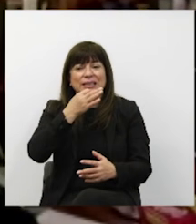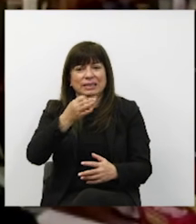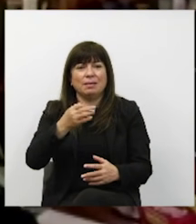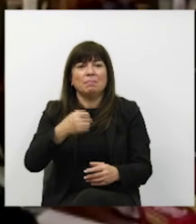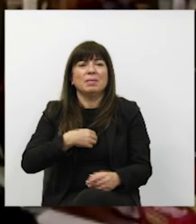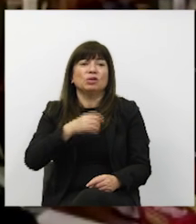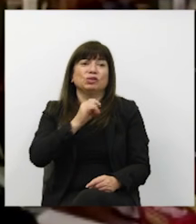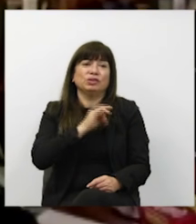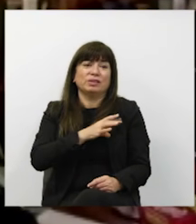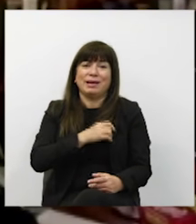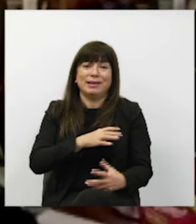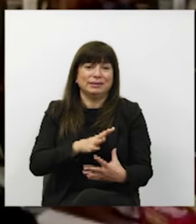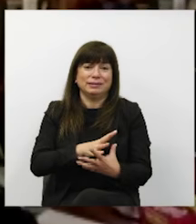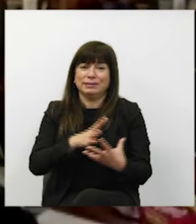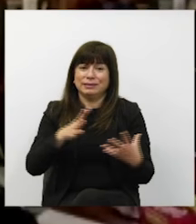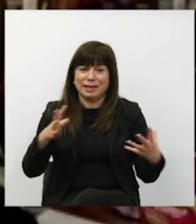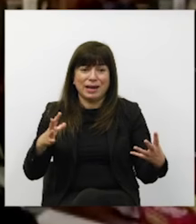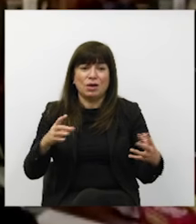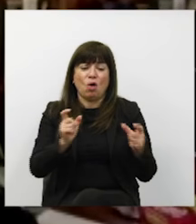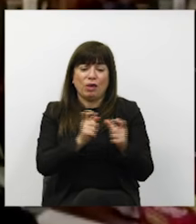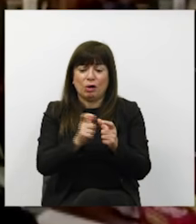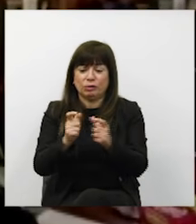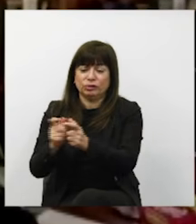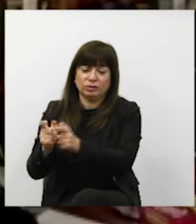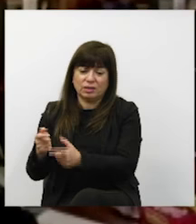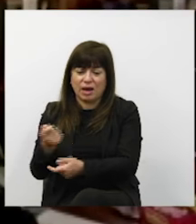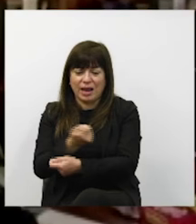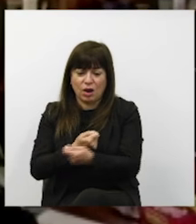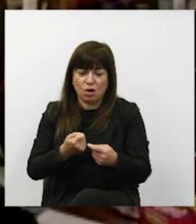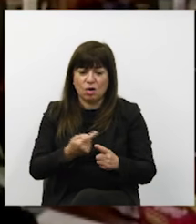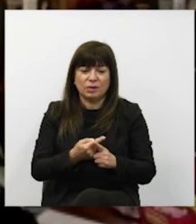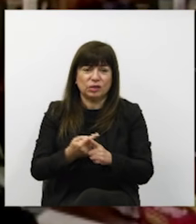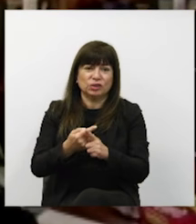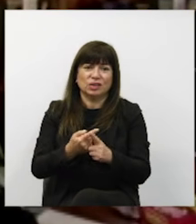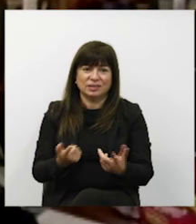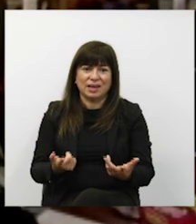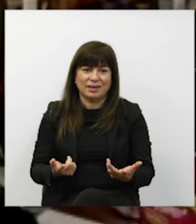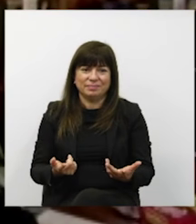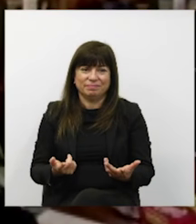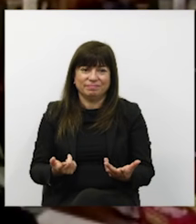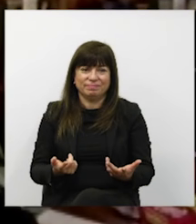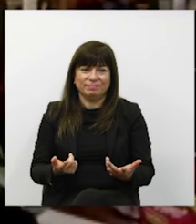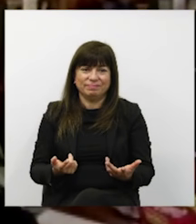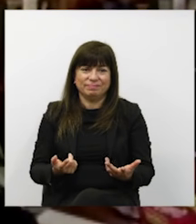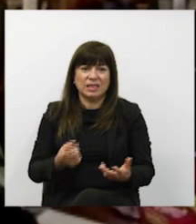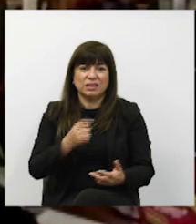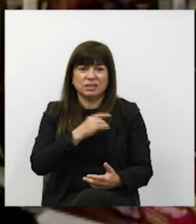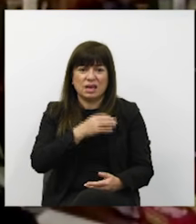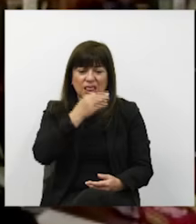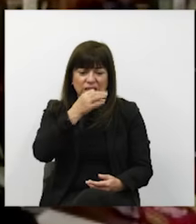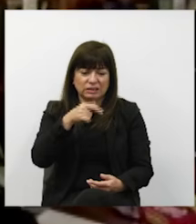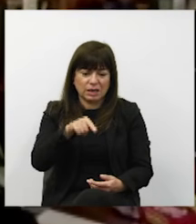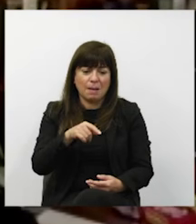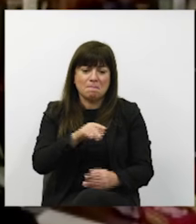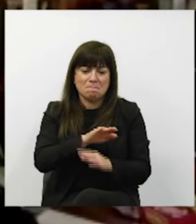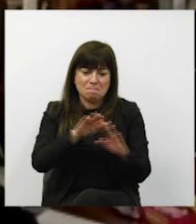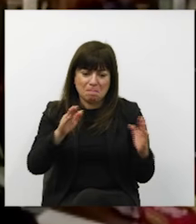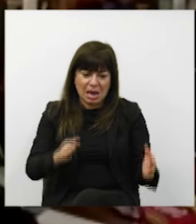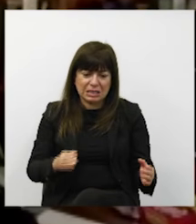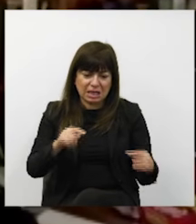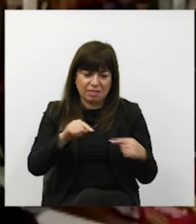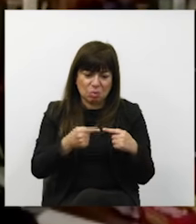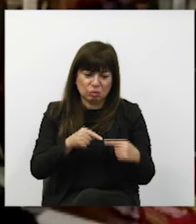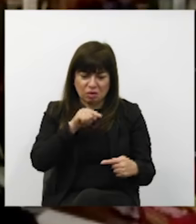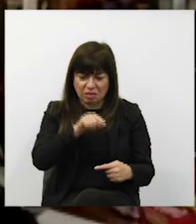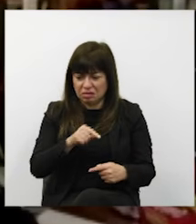y sociales, pues, digamos, si no, lo que pasa es que Chile se llama la mesa. Vamos a hacer una mesa de discusión de esto, vamos a hacer una mesa de